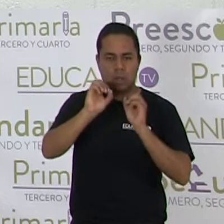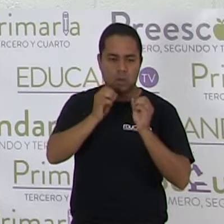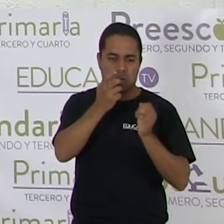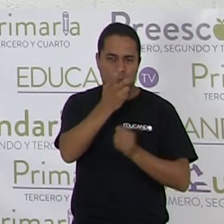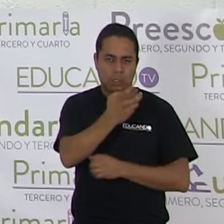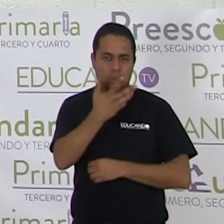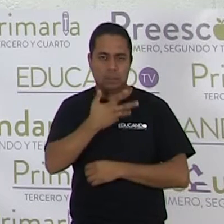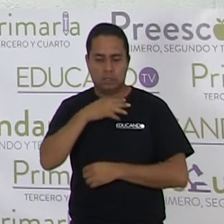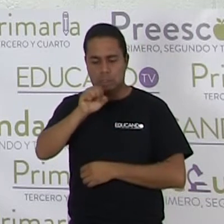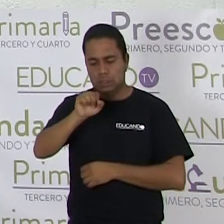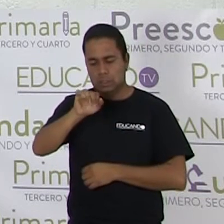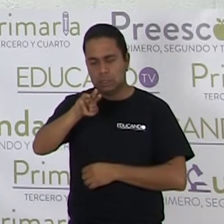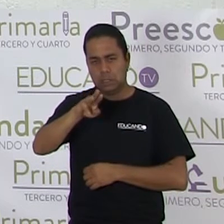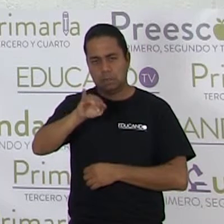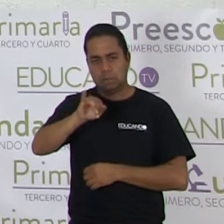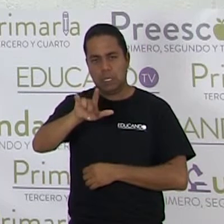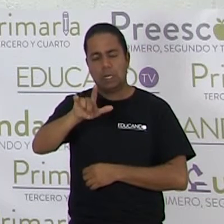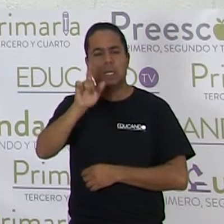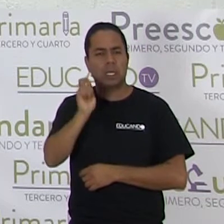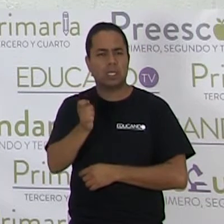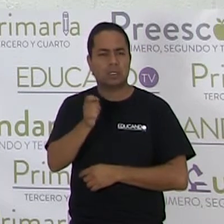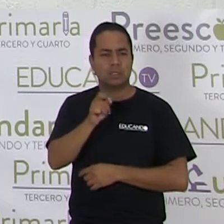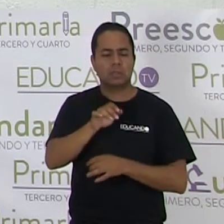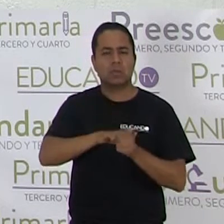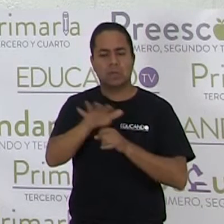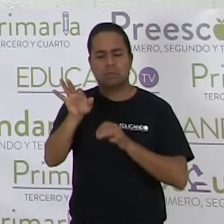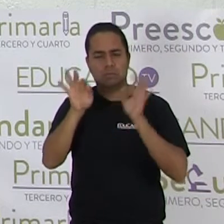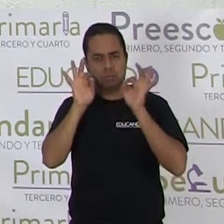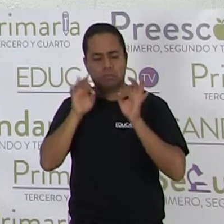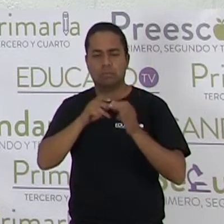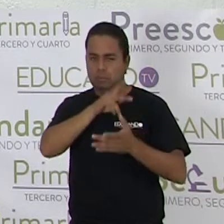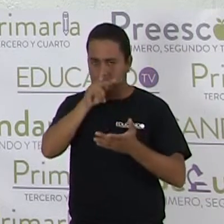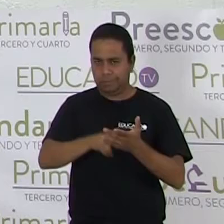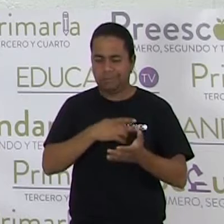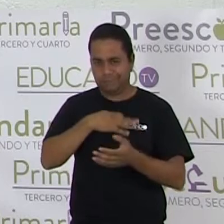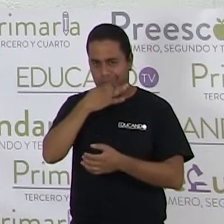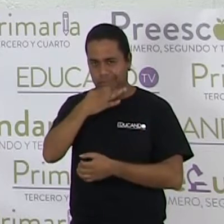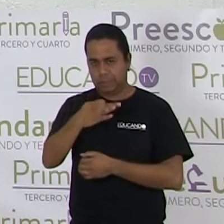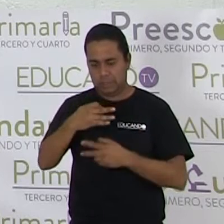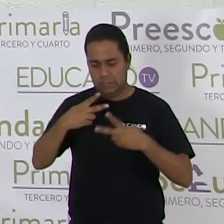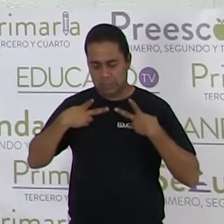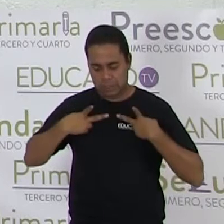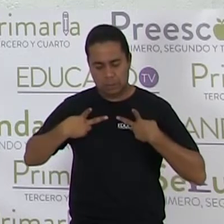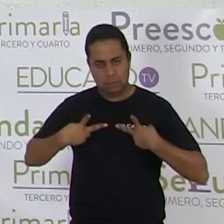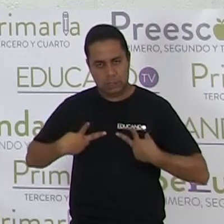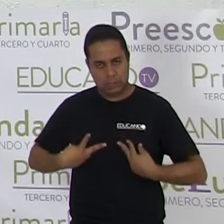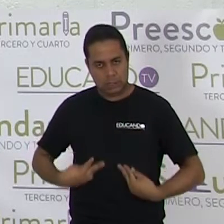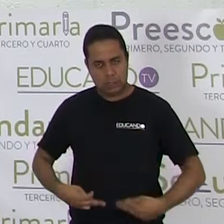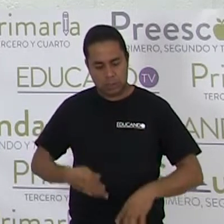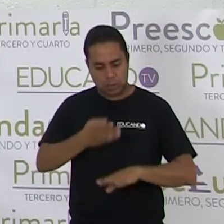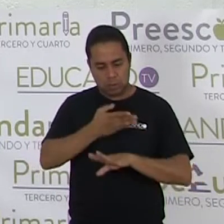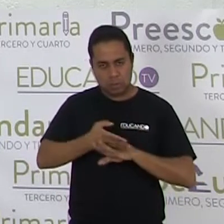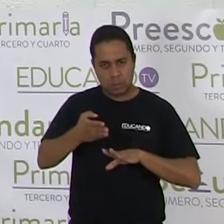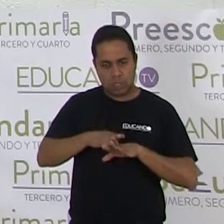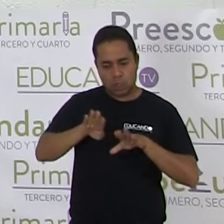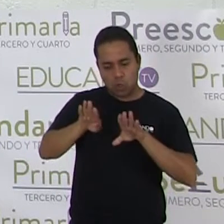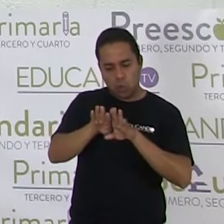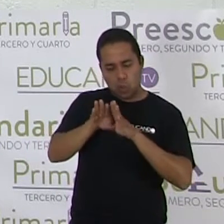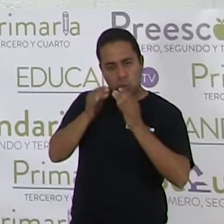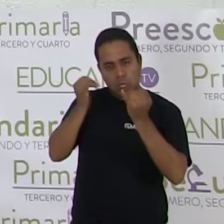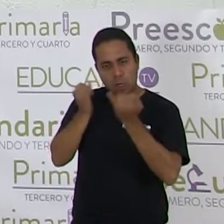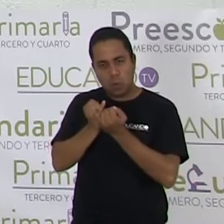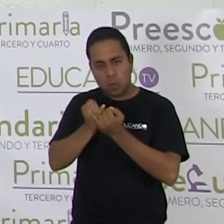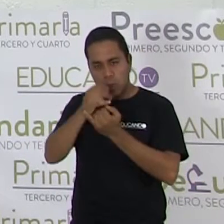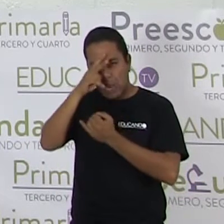símil? ¿Qué es? Vuelvo a repetir, un vestido blanco como la nieve